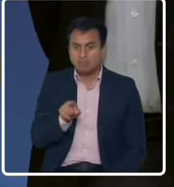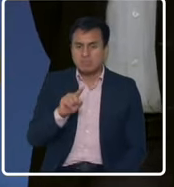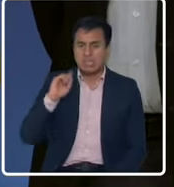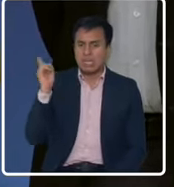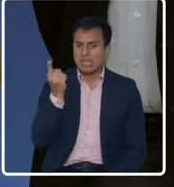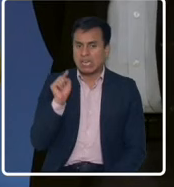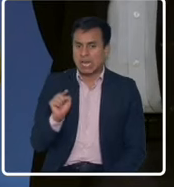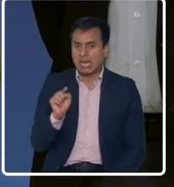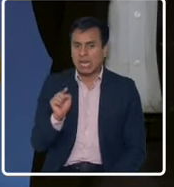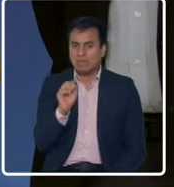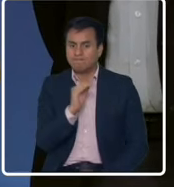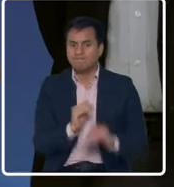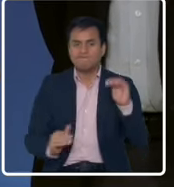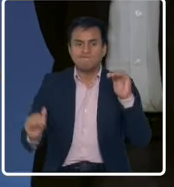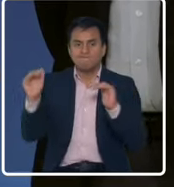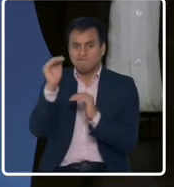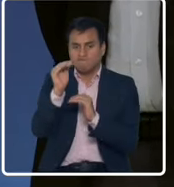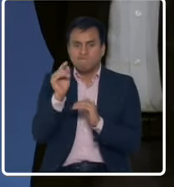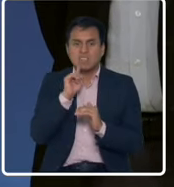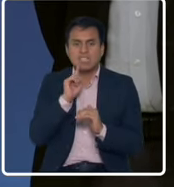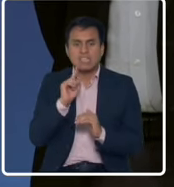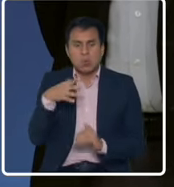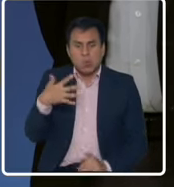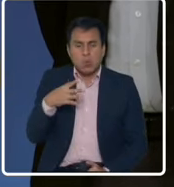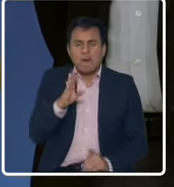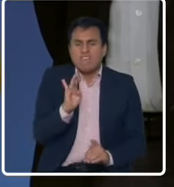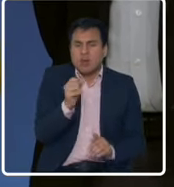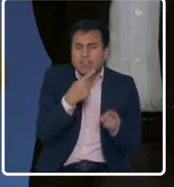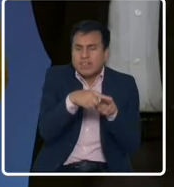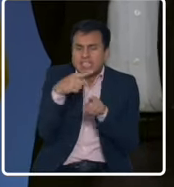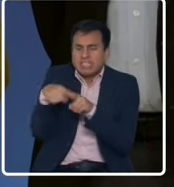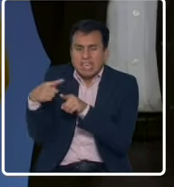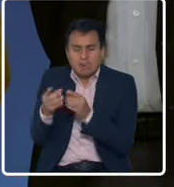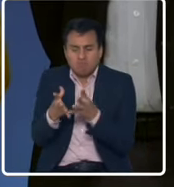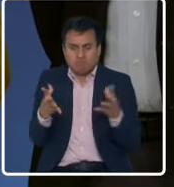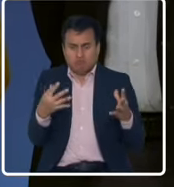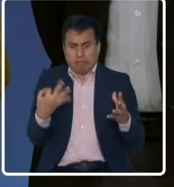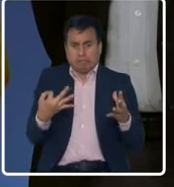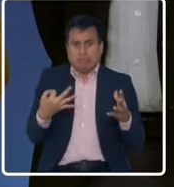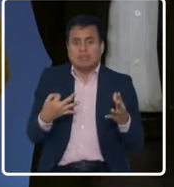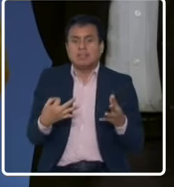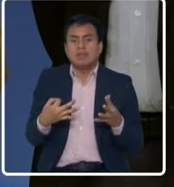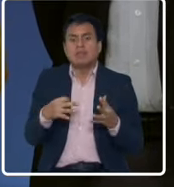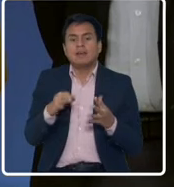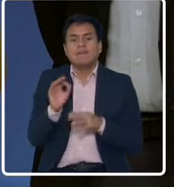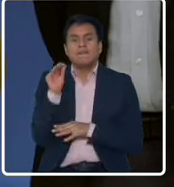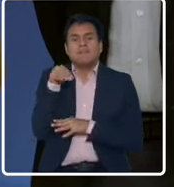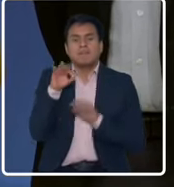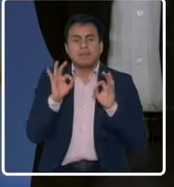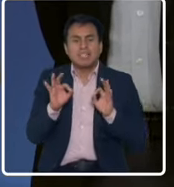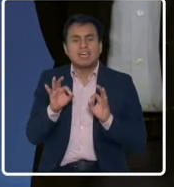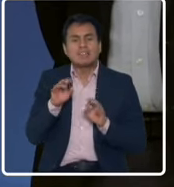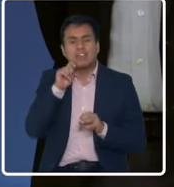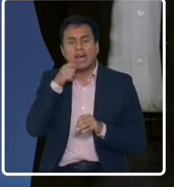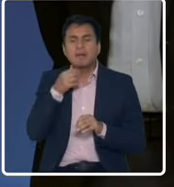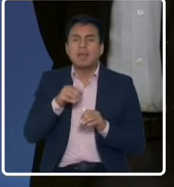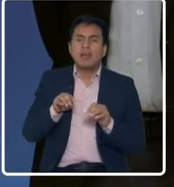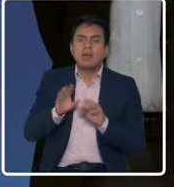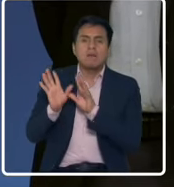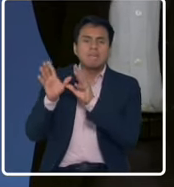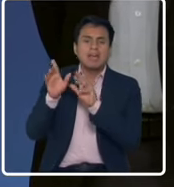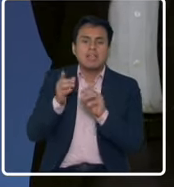general de Gran altura que tienen una rica biodiversidad biodiversidad como flamencos y otras aves migratorias